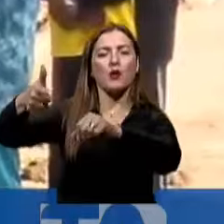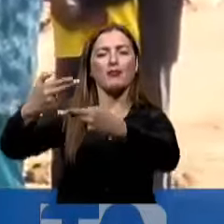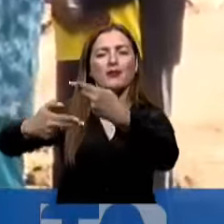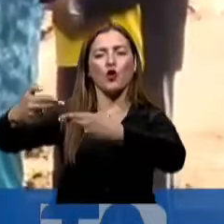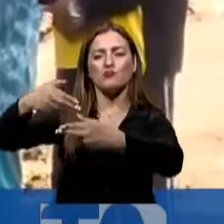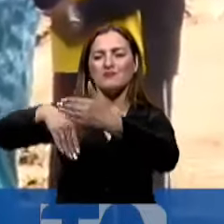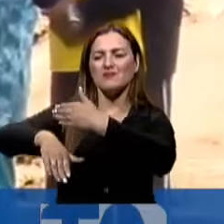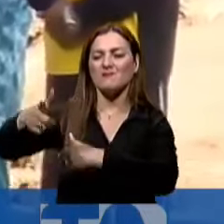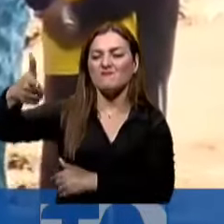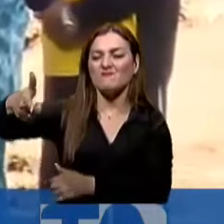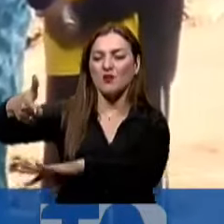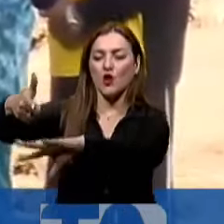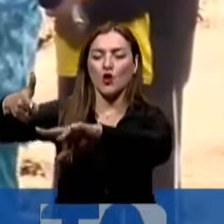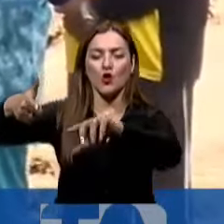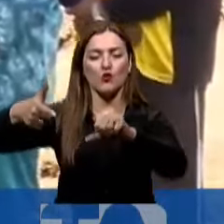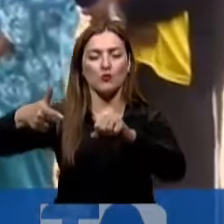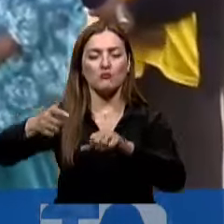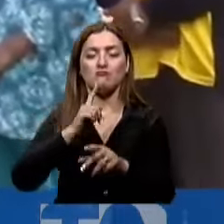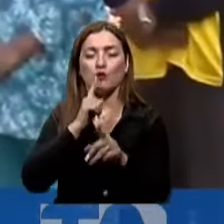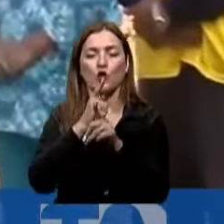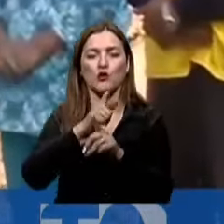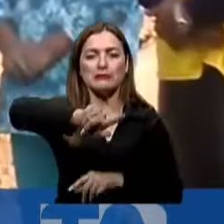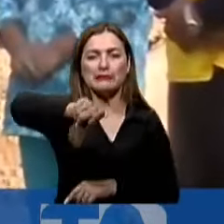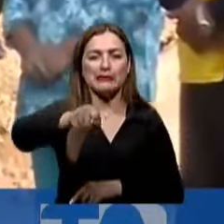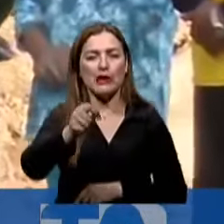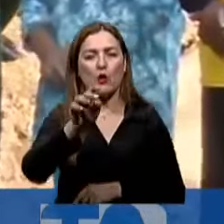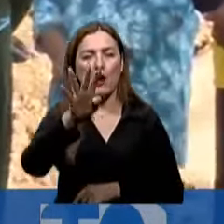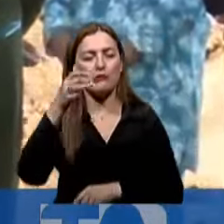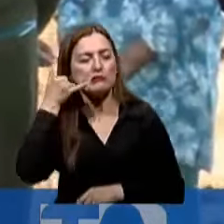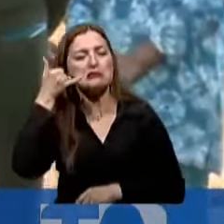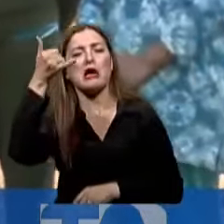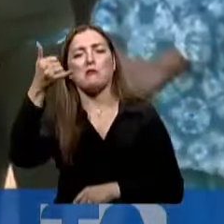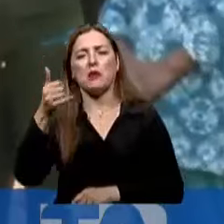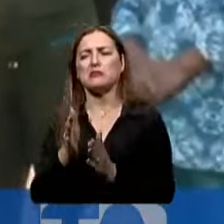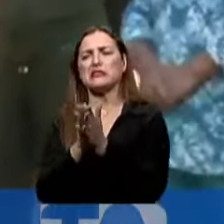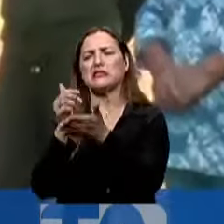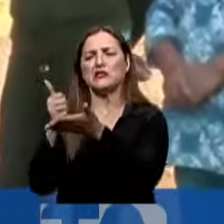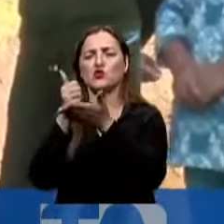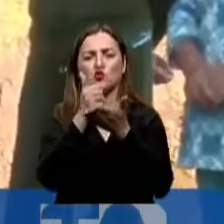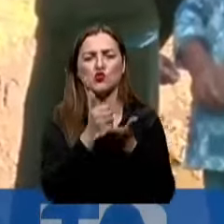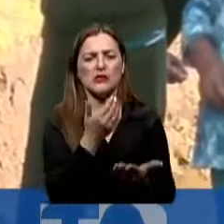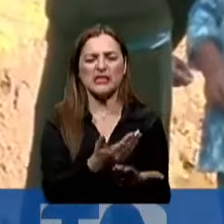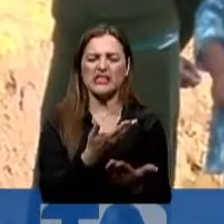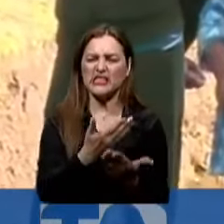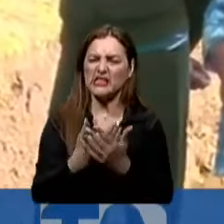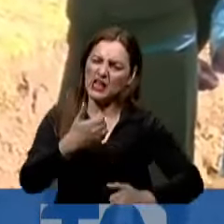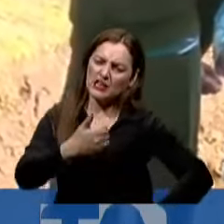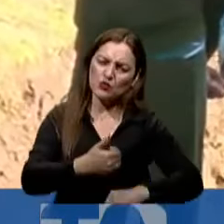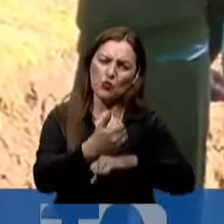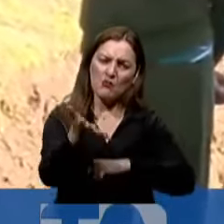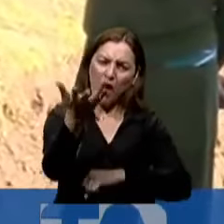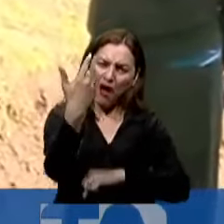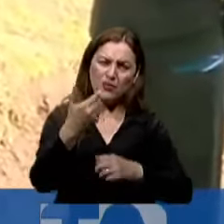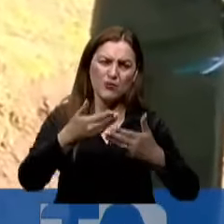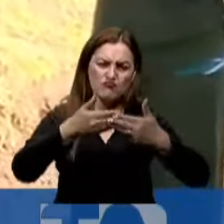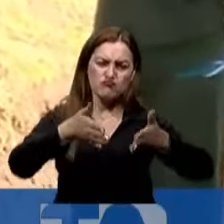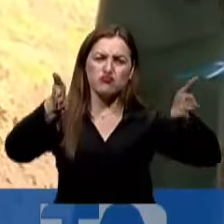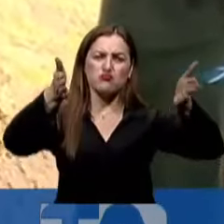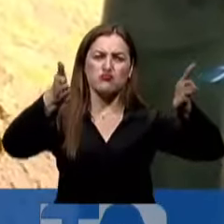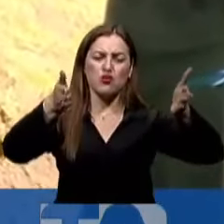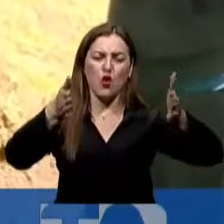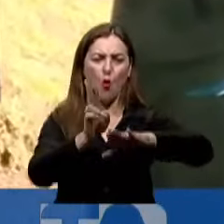comerciales es por ello que nos han llamado precisamente para pedir ayuda y exigir a las autoridades que se habilite esta